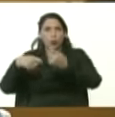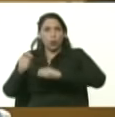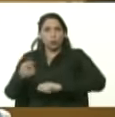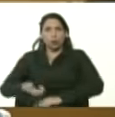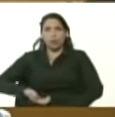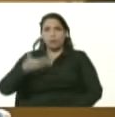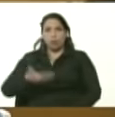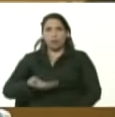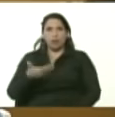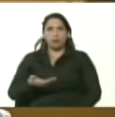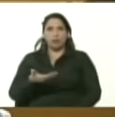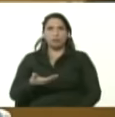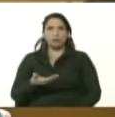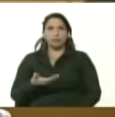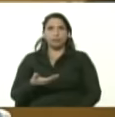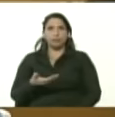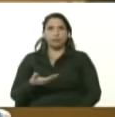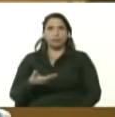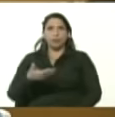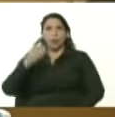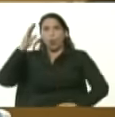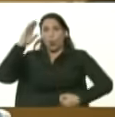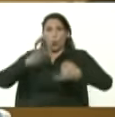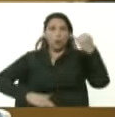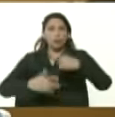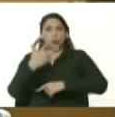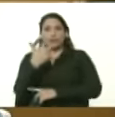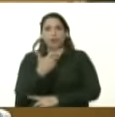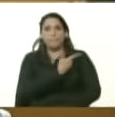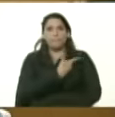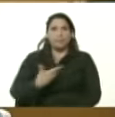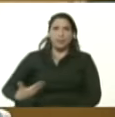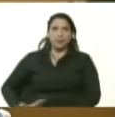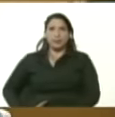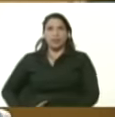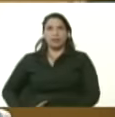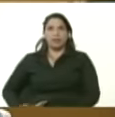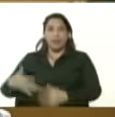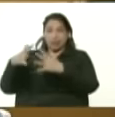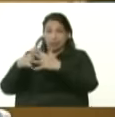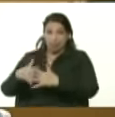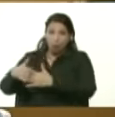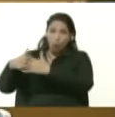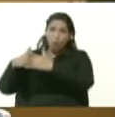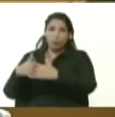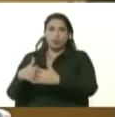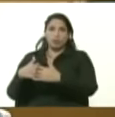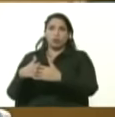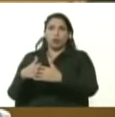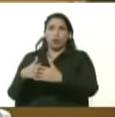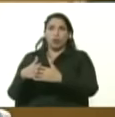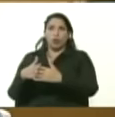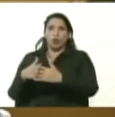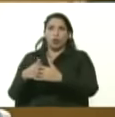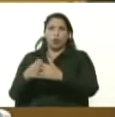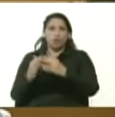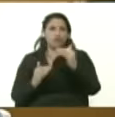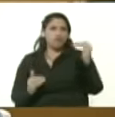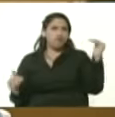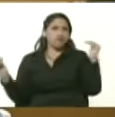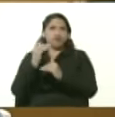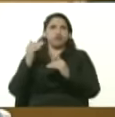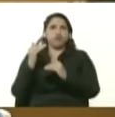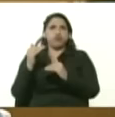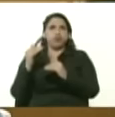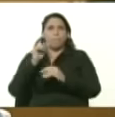importante. Los últimos tres presidentes de los Estados Unidos han incrementado los bombardeos ilegales,